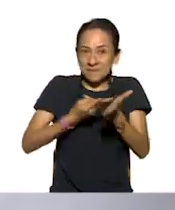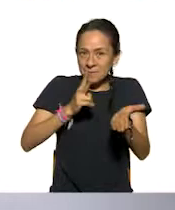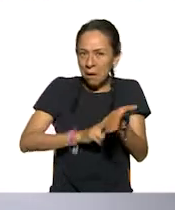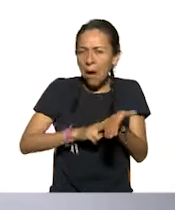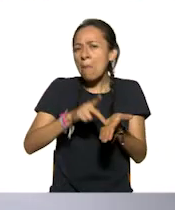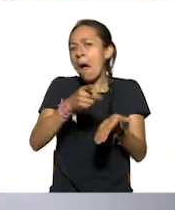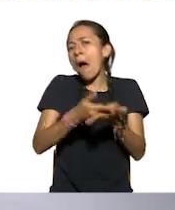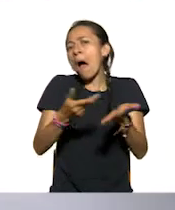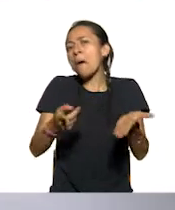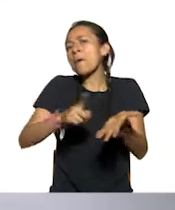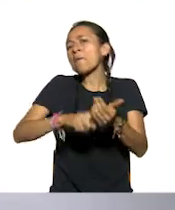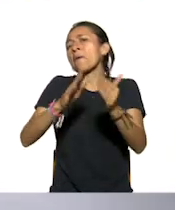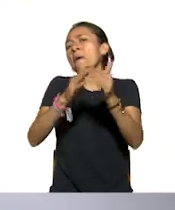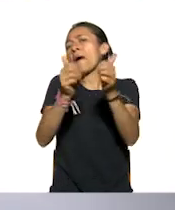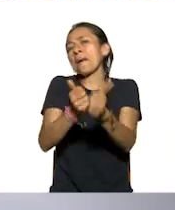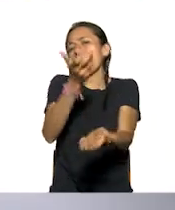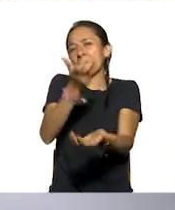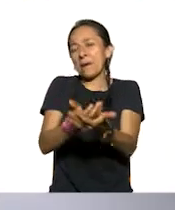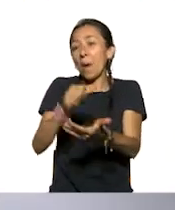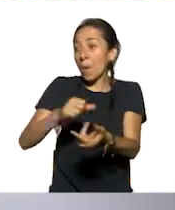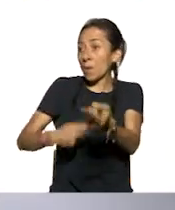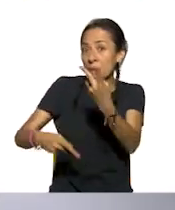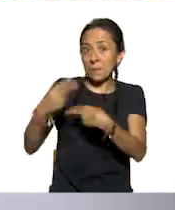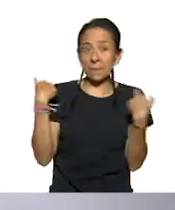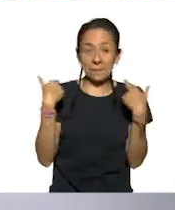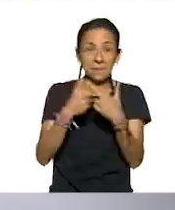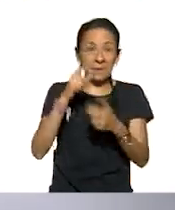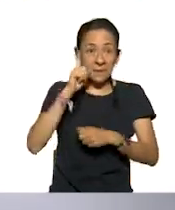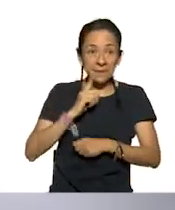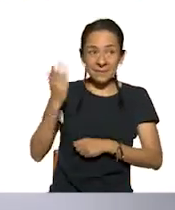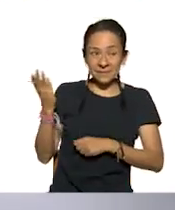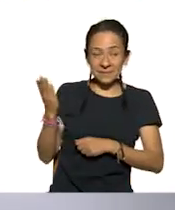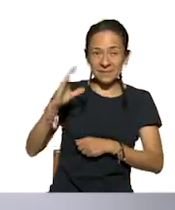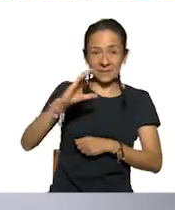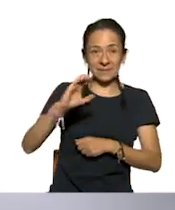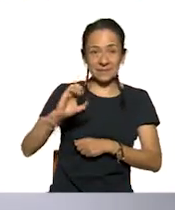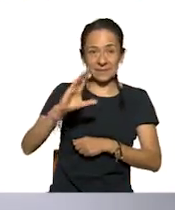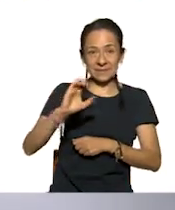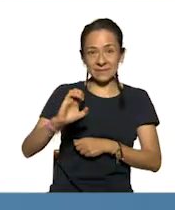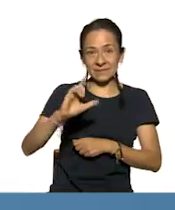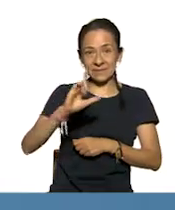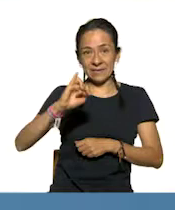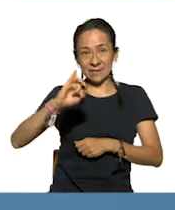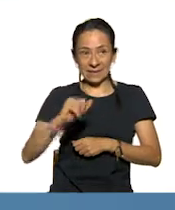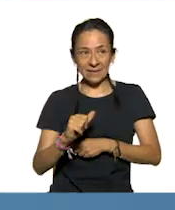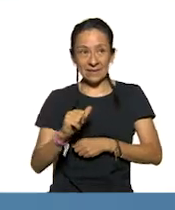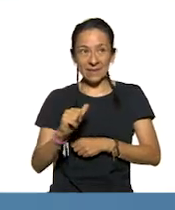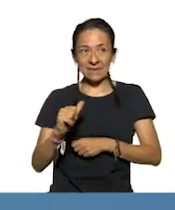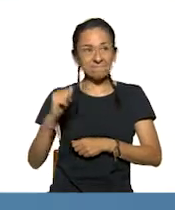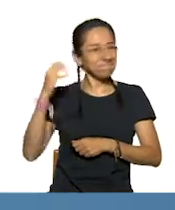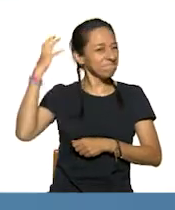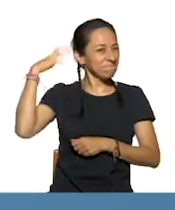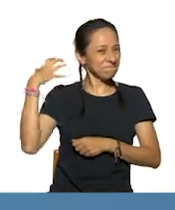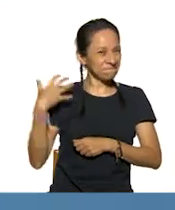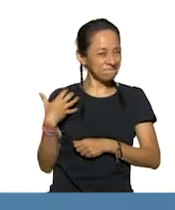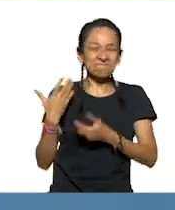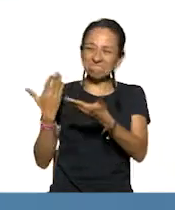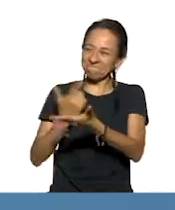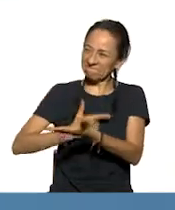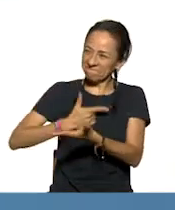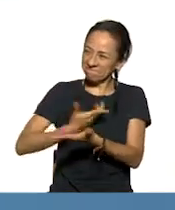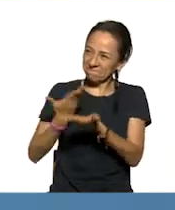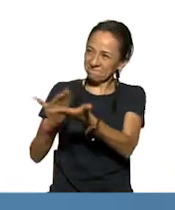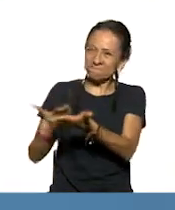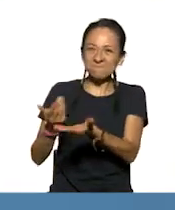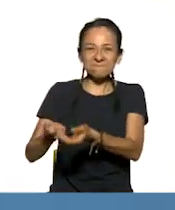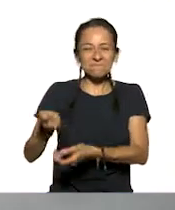ello, el día de hoy nos acompaña la maestra Cecilia Vargas, a quien saludo con muchísimo gusto. Maestra Ceci, ¿cómo estás? Bien, ¿y tú, Jenny? Contenta de que nos